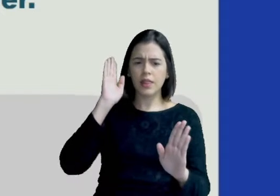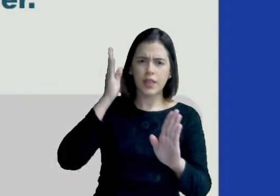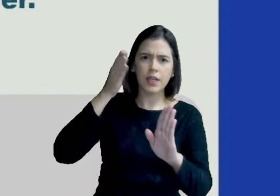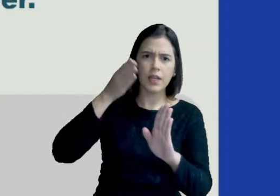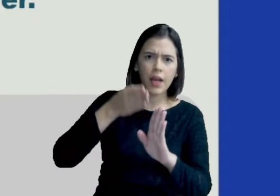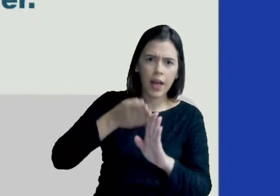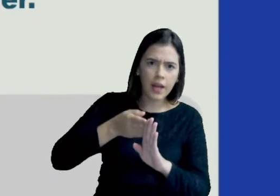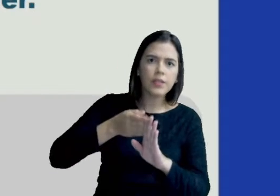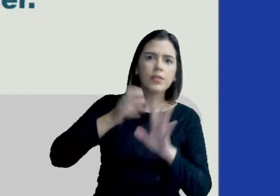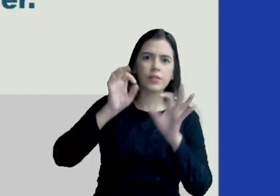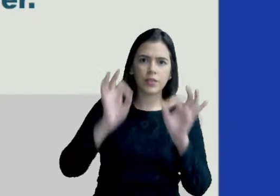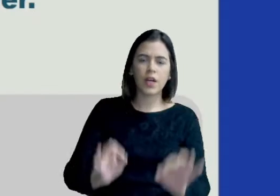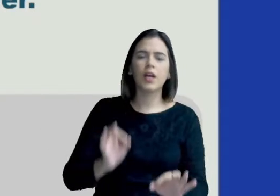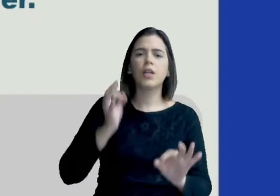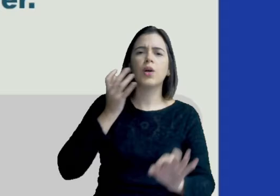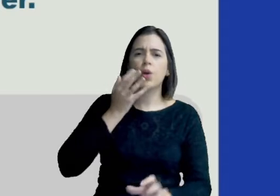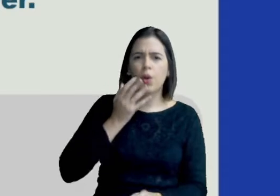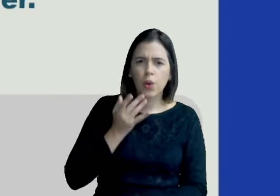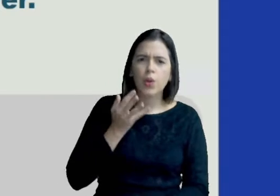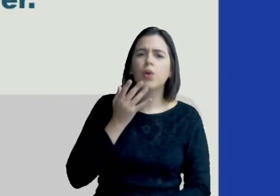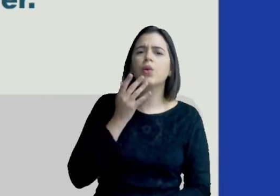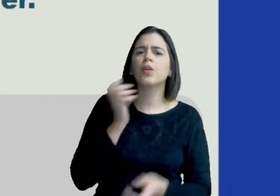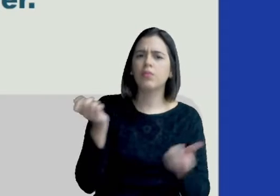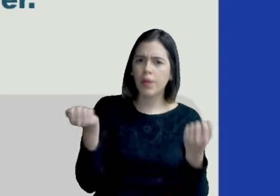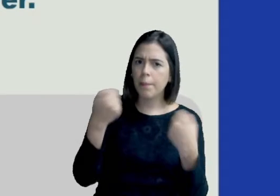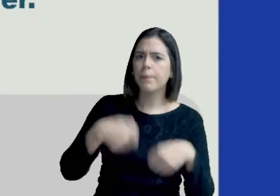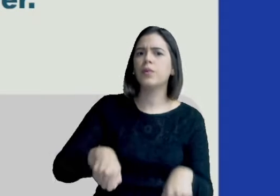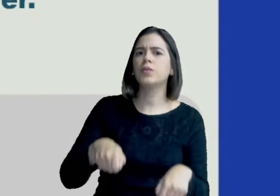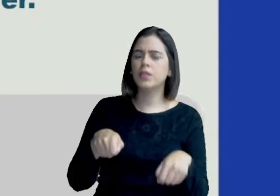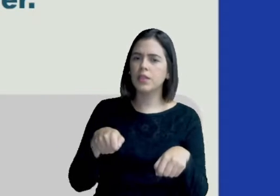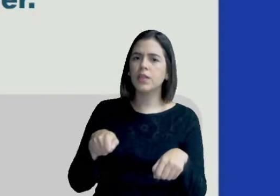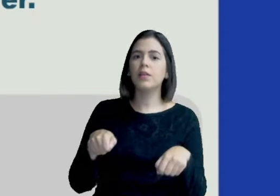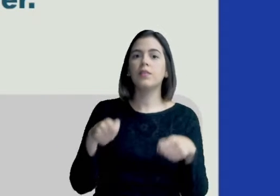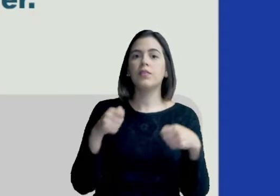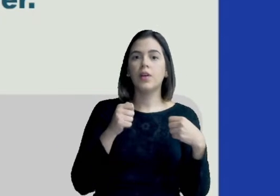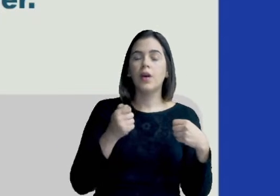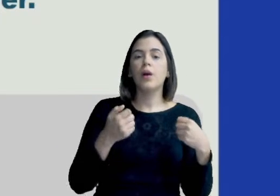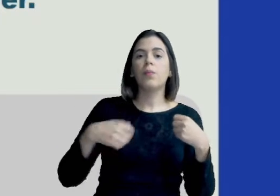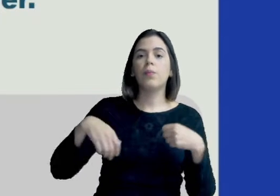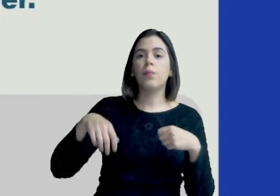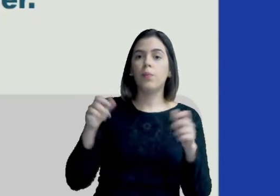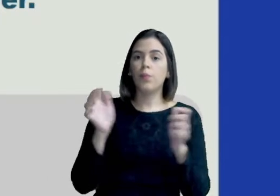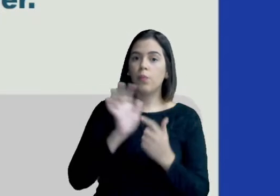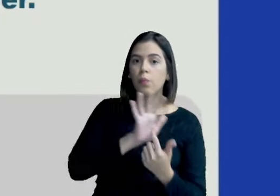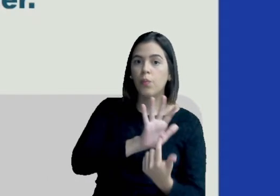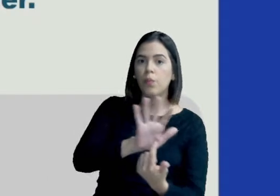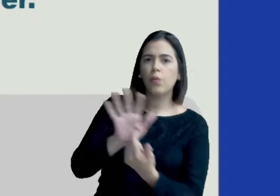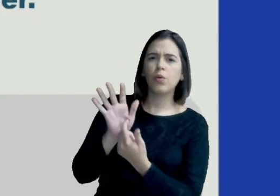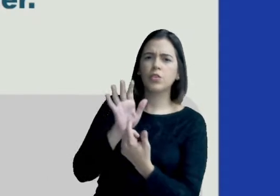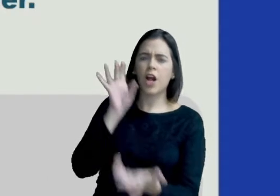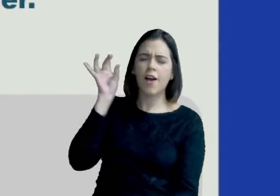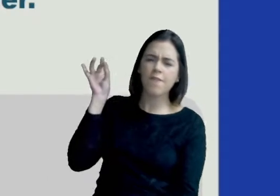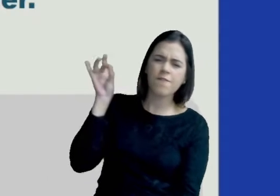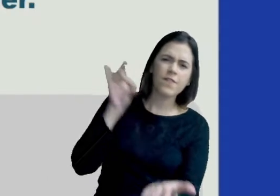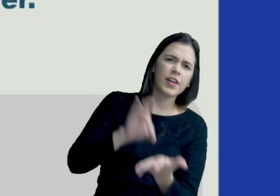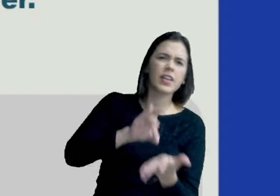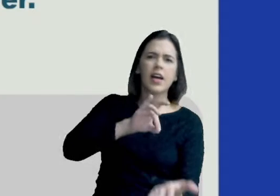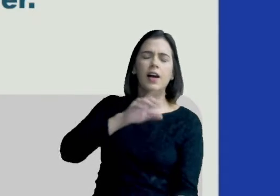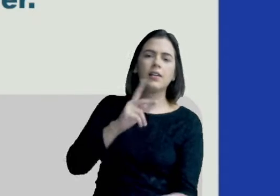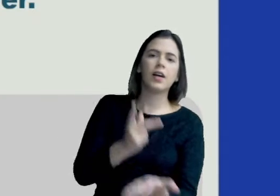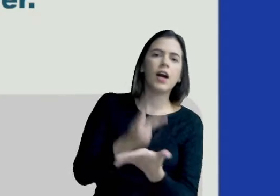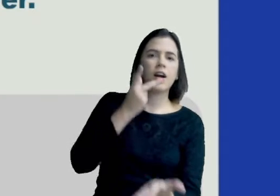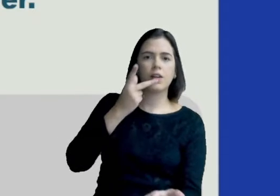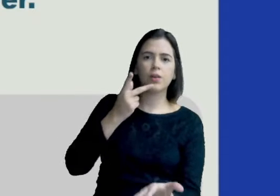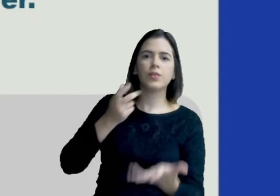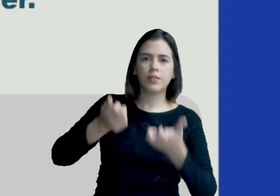directo, colorido, anecdótico y desenfadado. Igualmente puede expresar una dura verdad